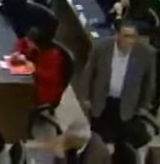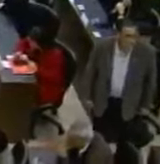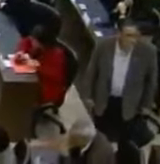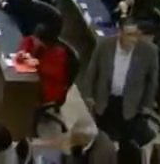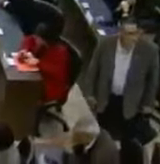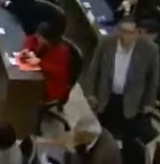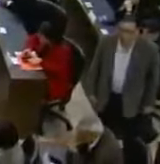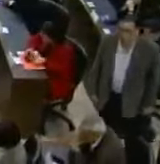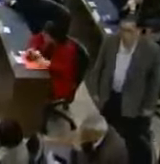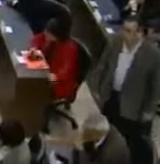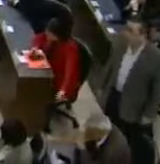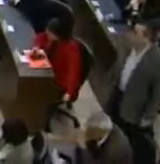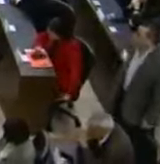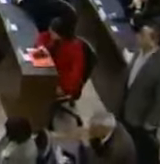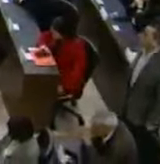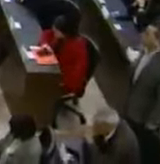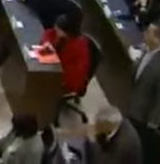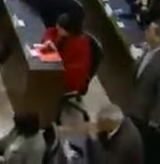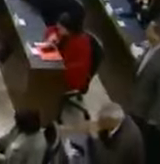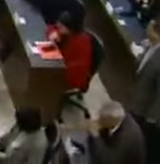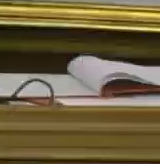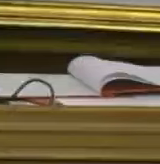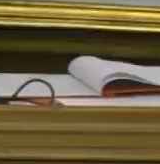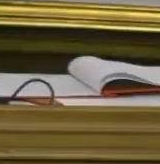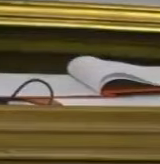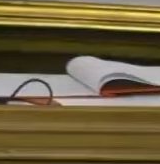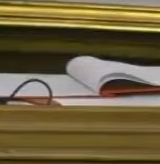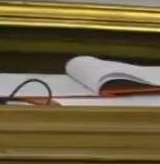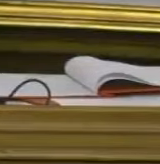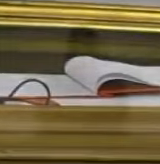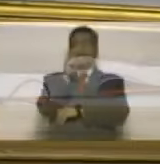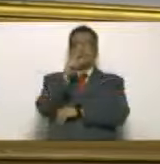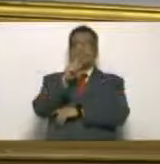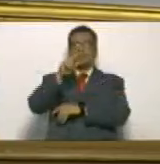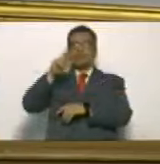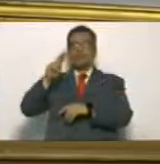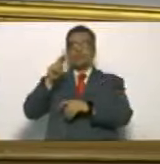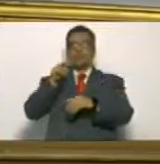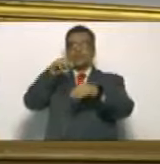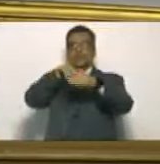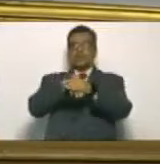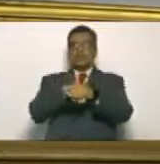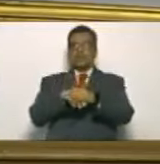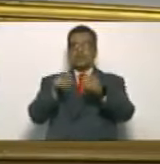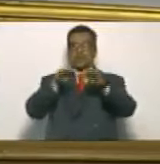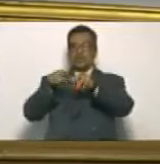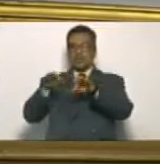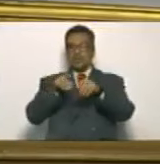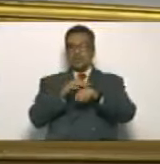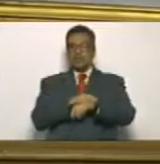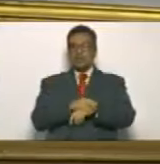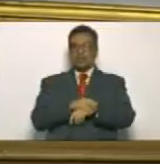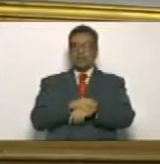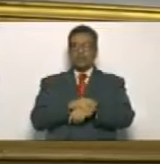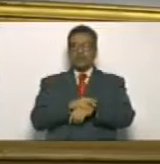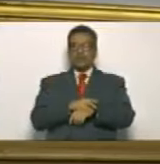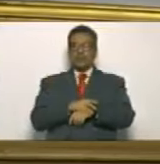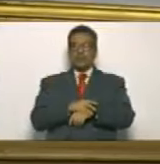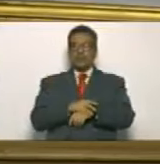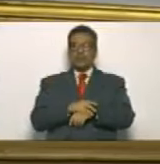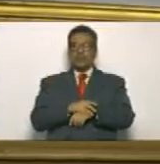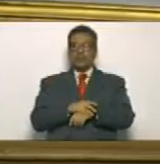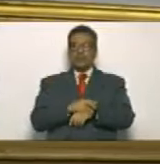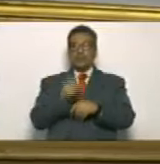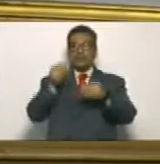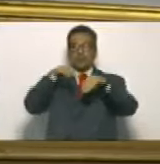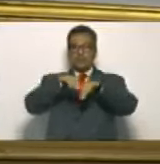Bueno, con la propuesta hecha por nuestro diputado Ricardo Río, que se va a anexar, se lo pasa a Secretaría y se va